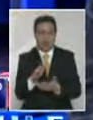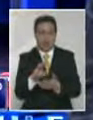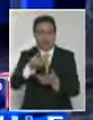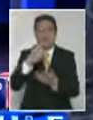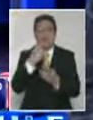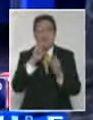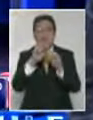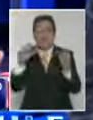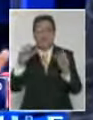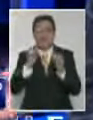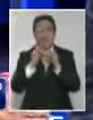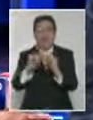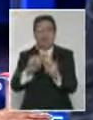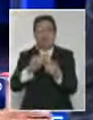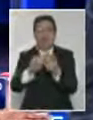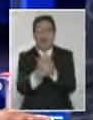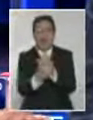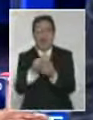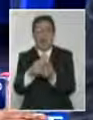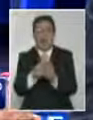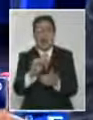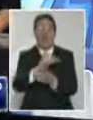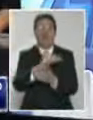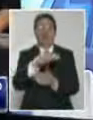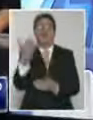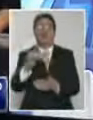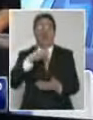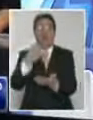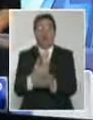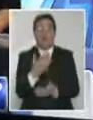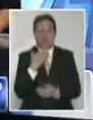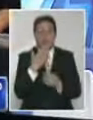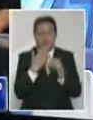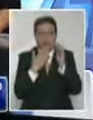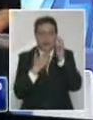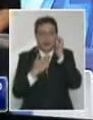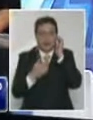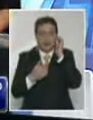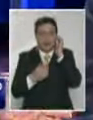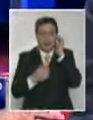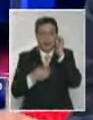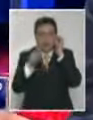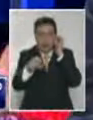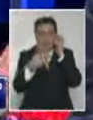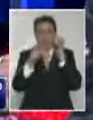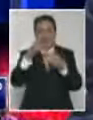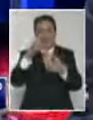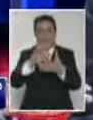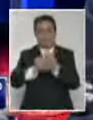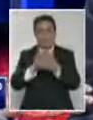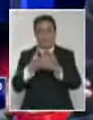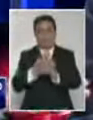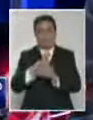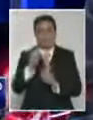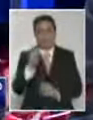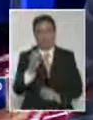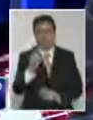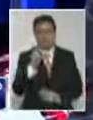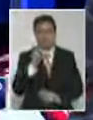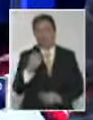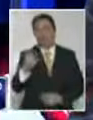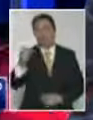tergiversó, posteriormente después del golpe. Hoy día, fue una complicidad total de tantas cosas que ocurrieron en este